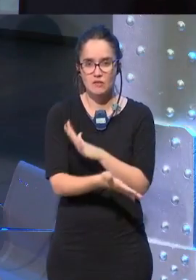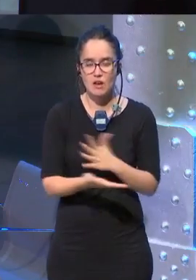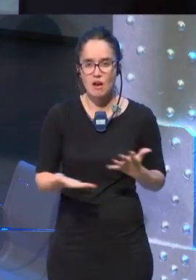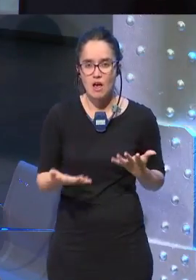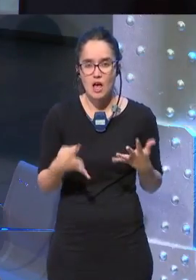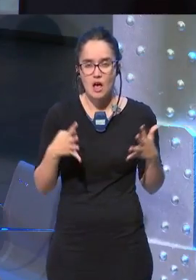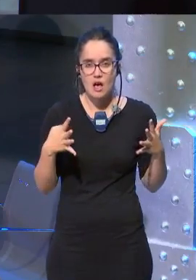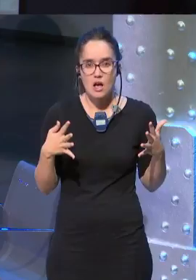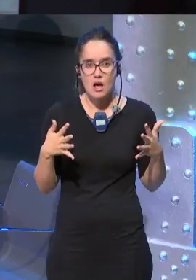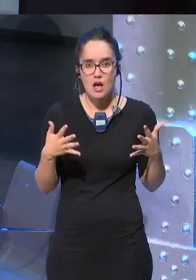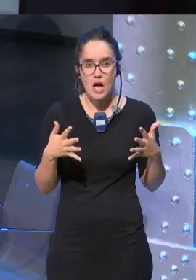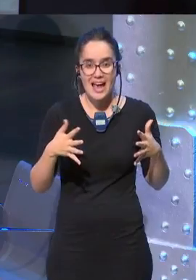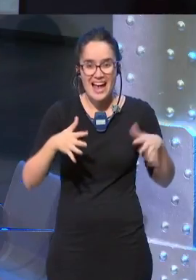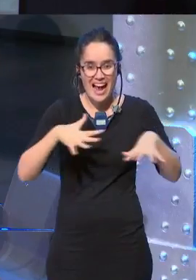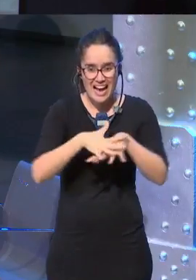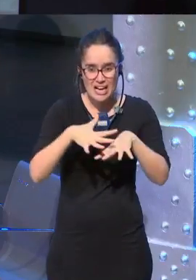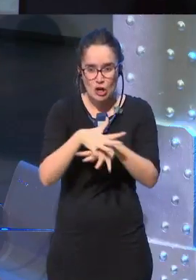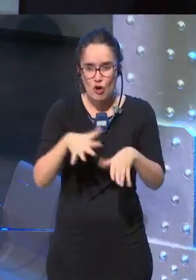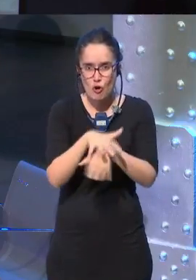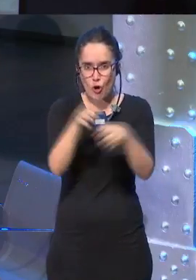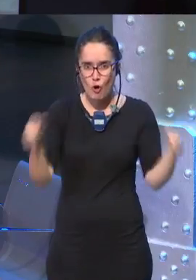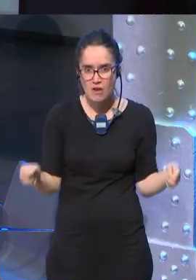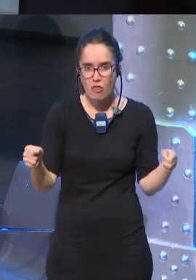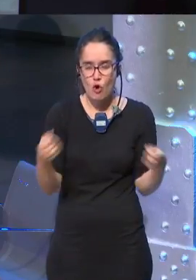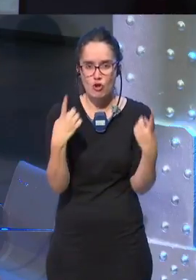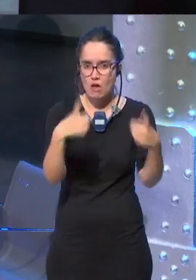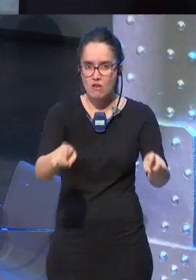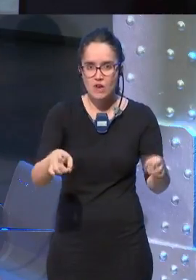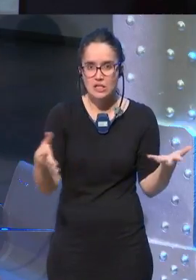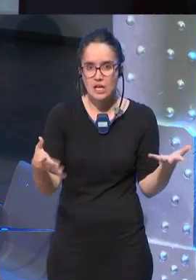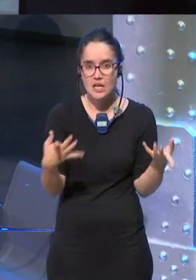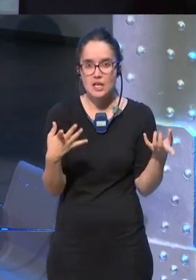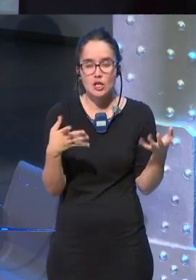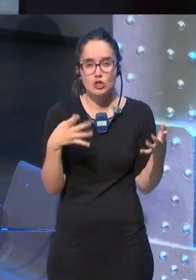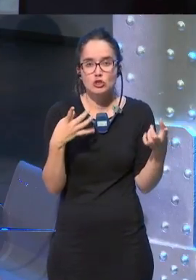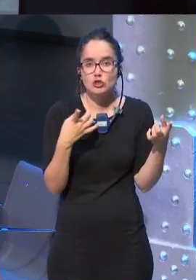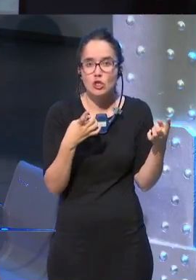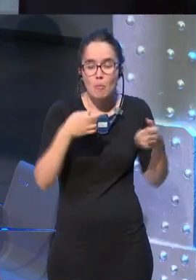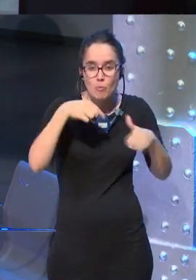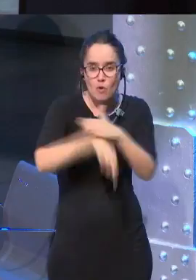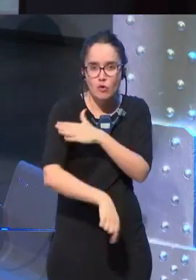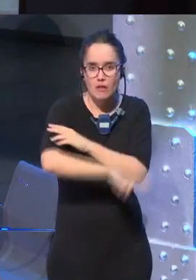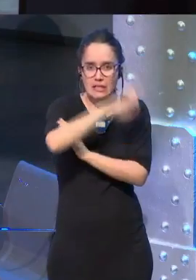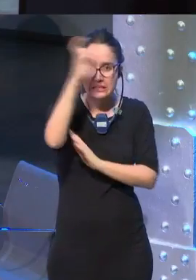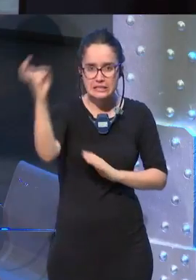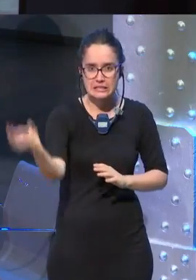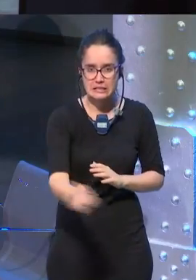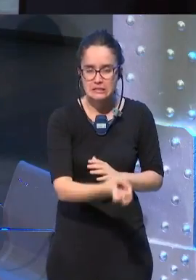ningún encofrado y tenemos distintas profundidades